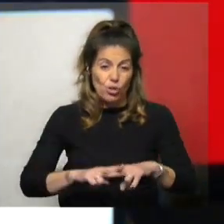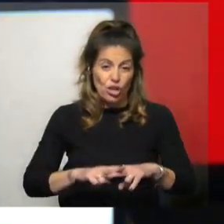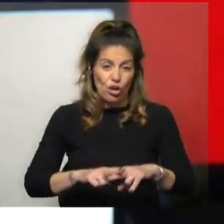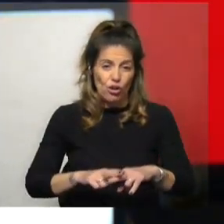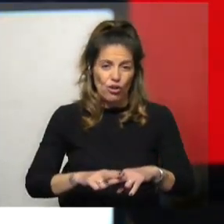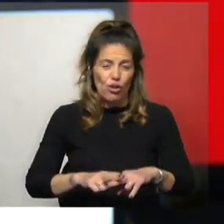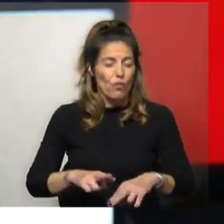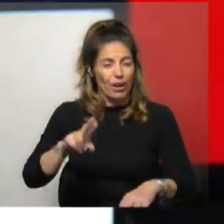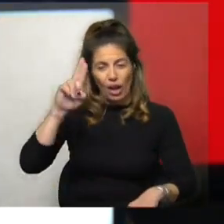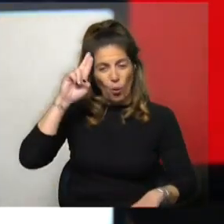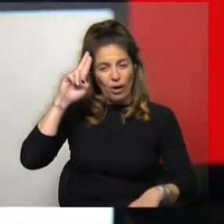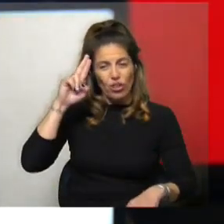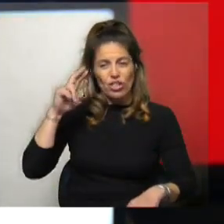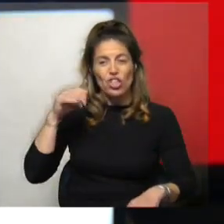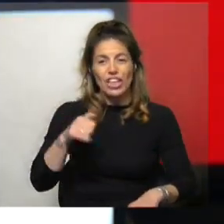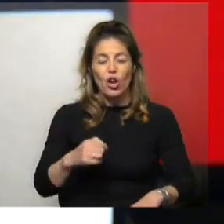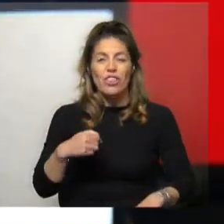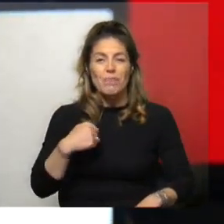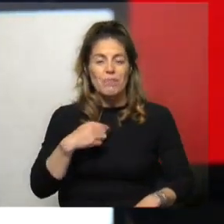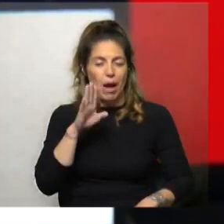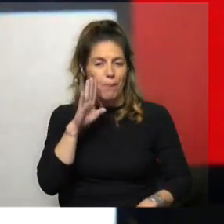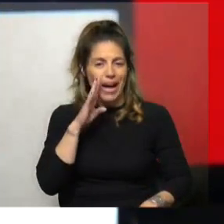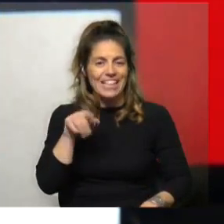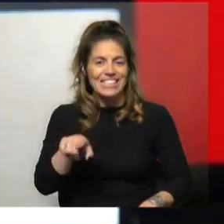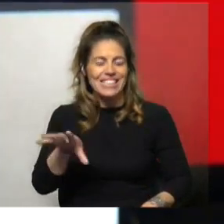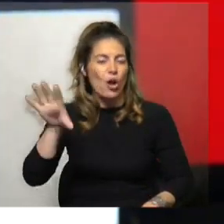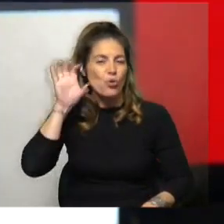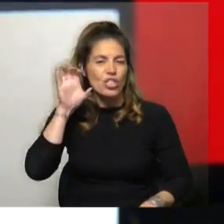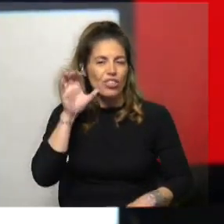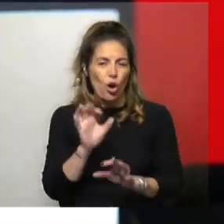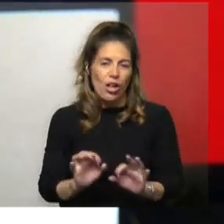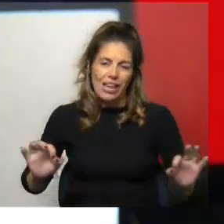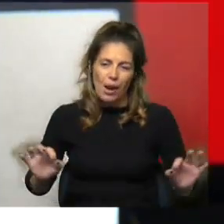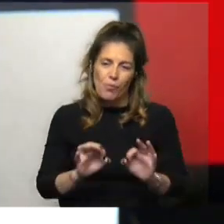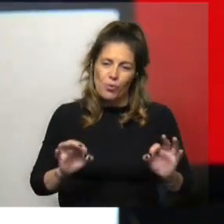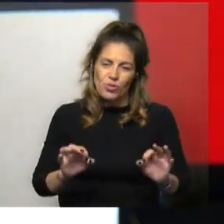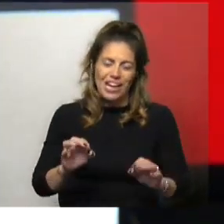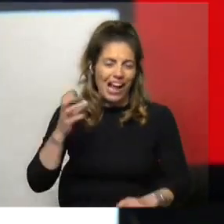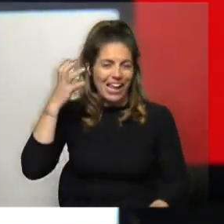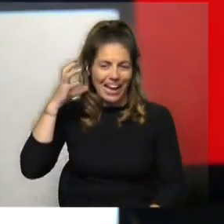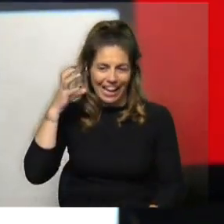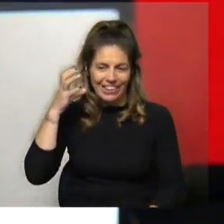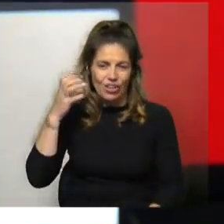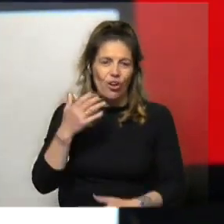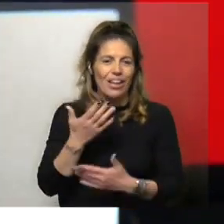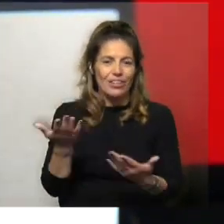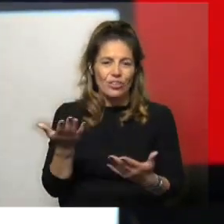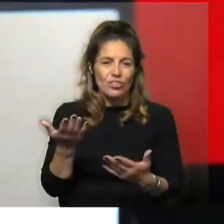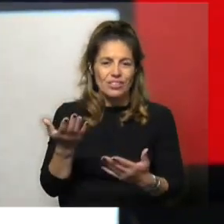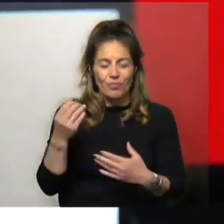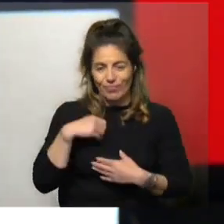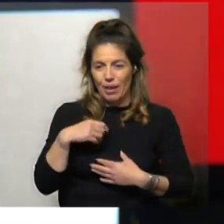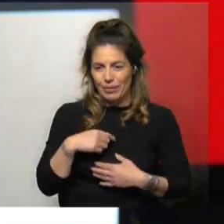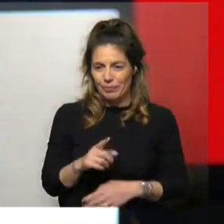de mi mamá es escuchando la radio su música etcétera no entonces este eso es algo que que indudablemente viene por